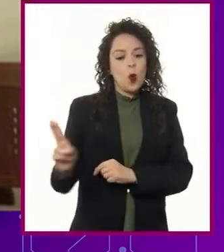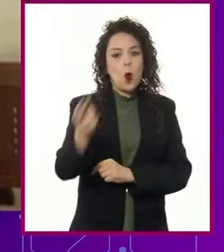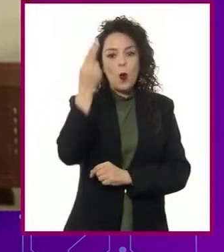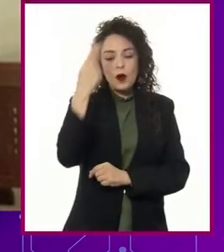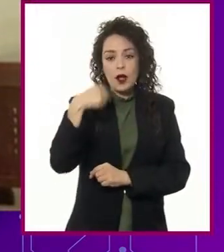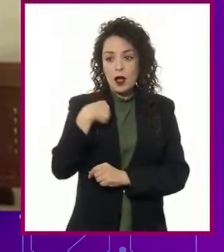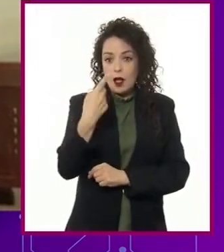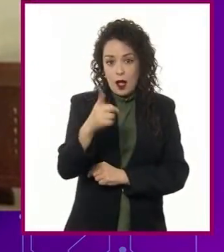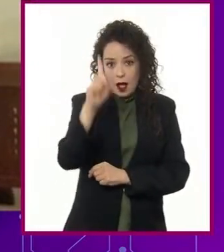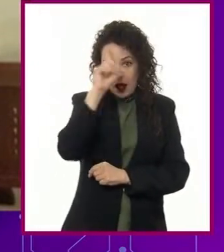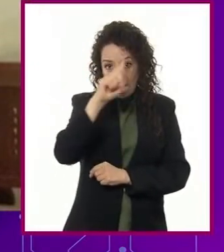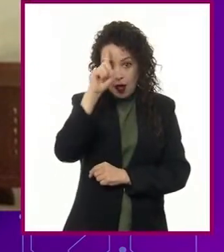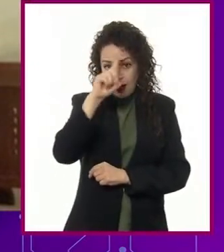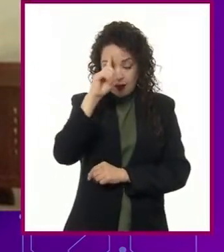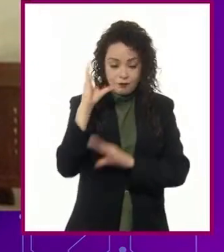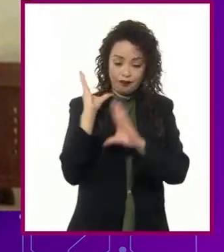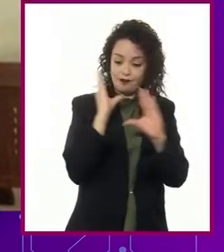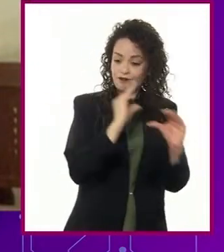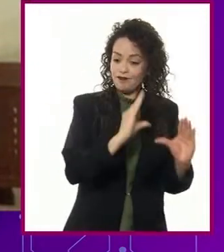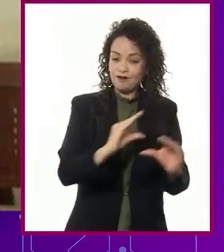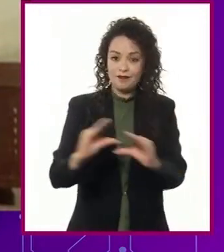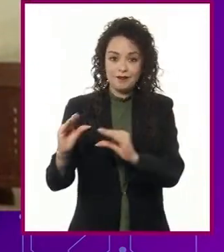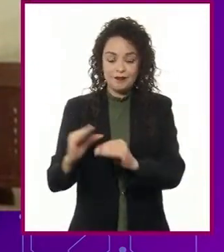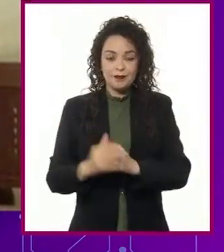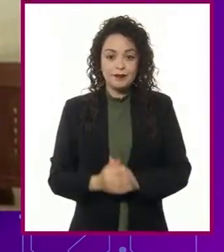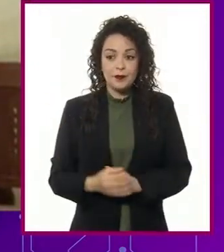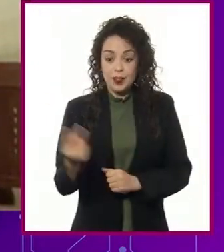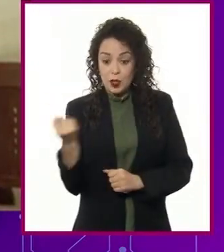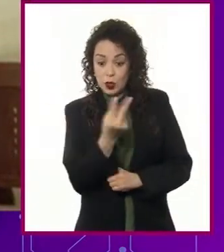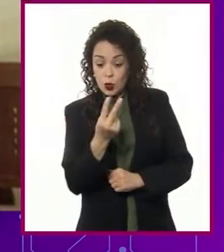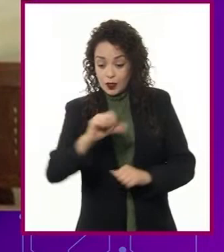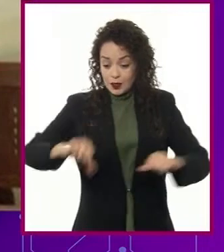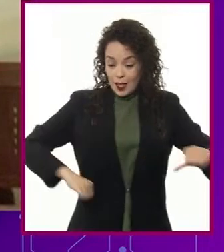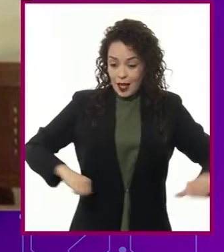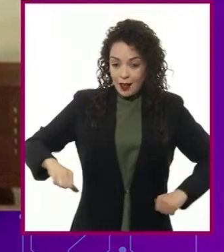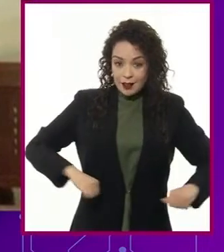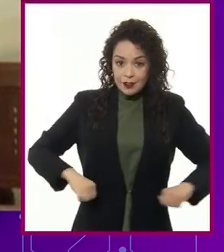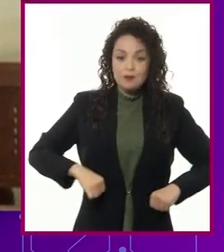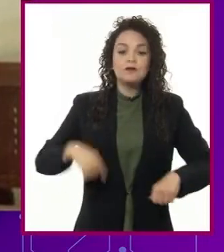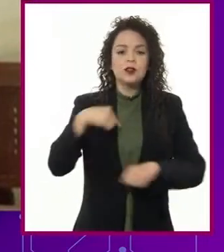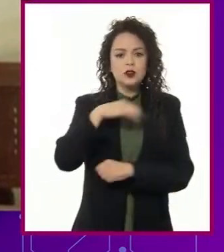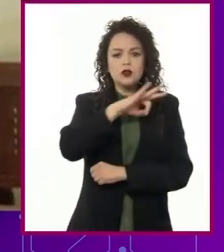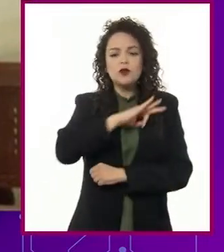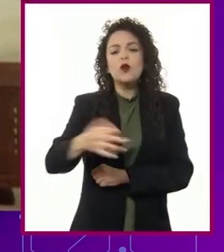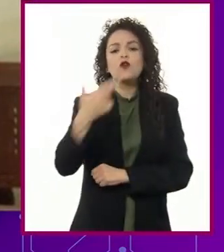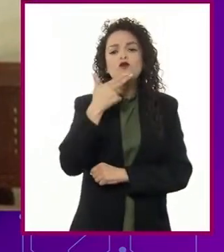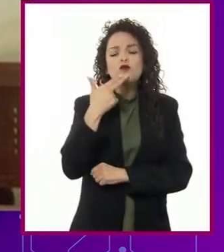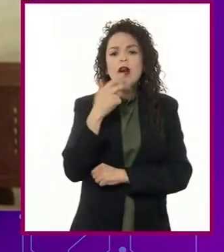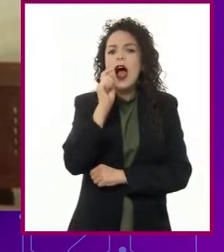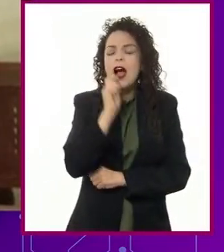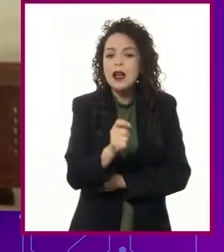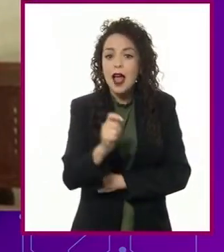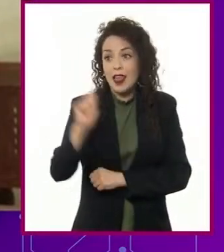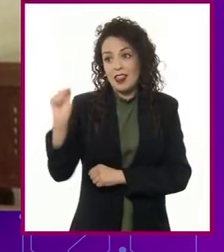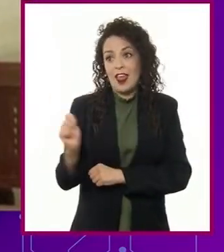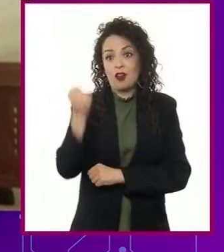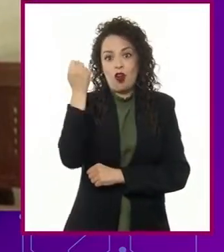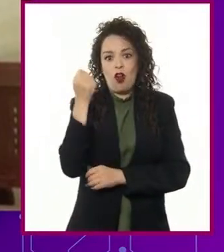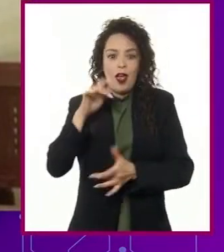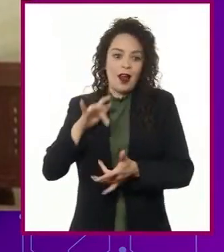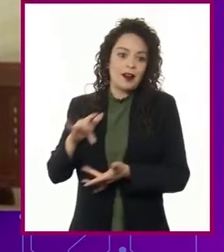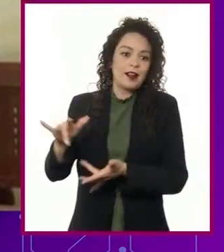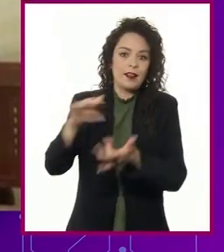asesor académico. En ambas actividades puedo utilizar las redes sociales como fuente de